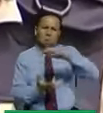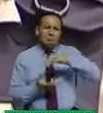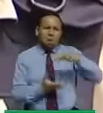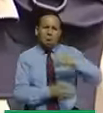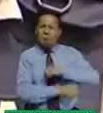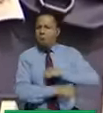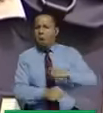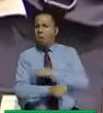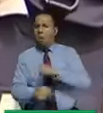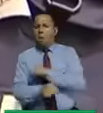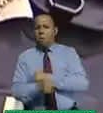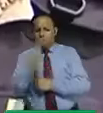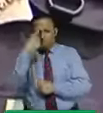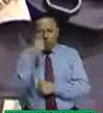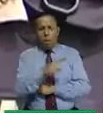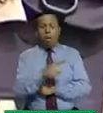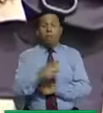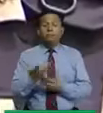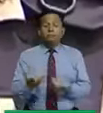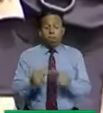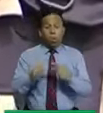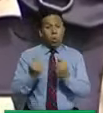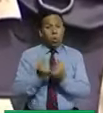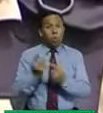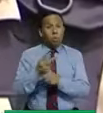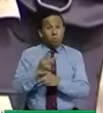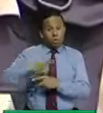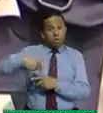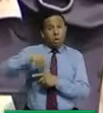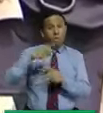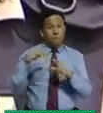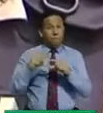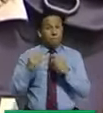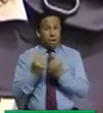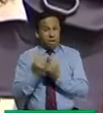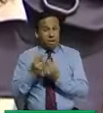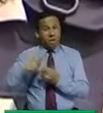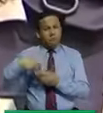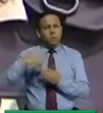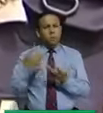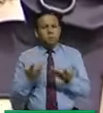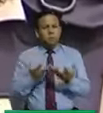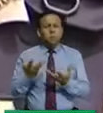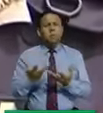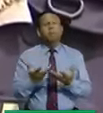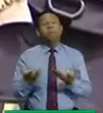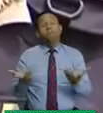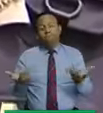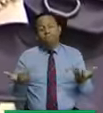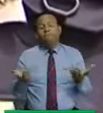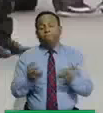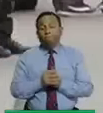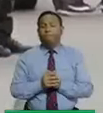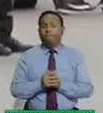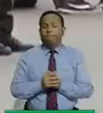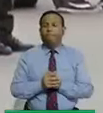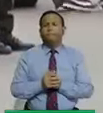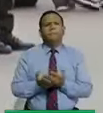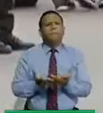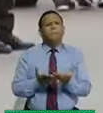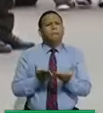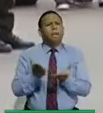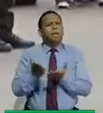poder subsistir este grupo de personas que se dedican a cometer actos ilícitos en la población. El